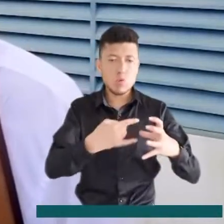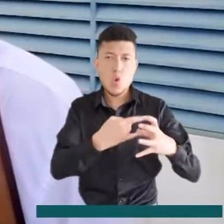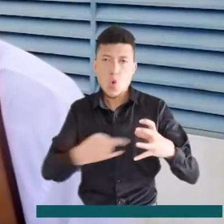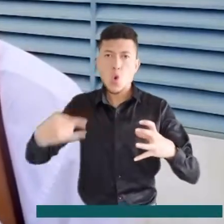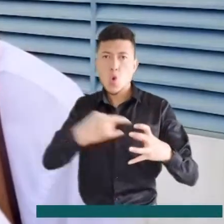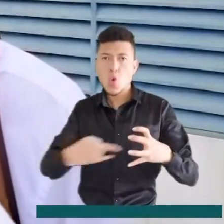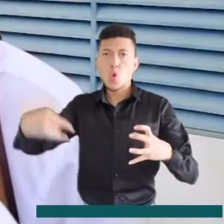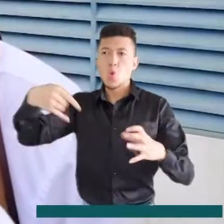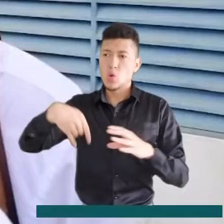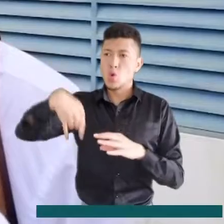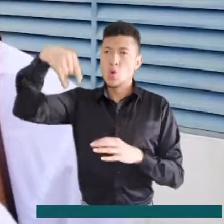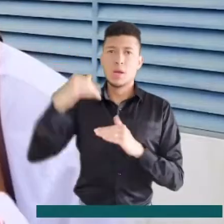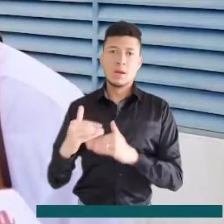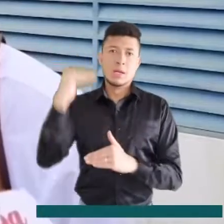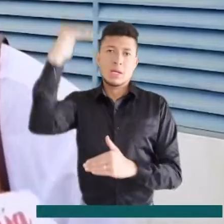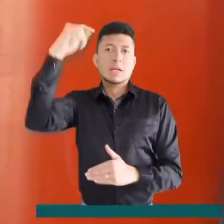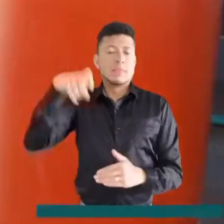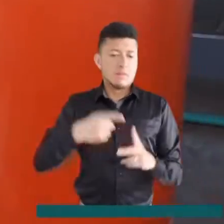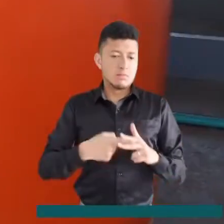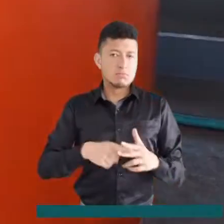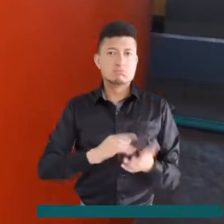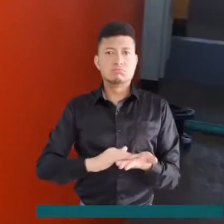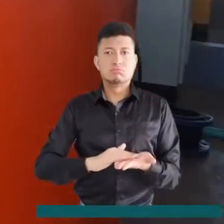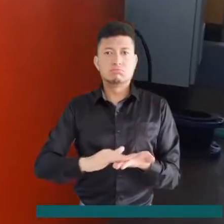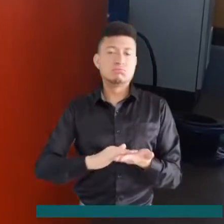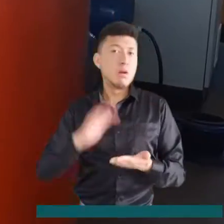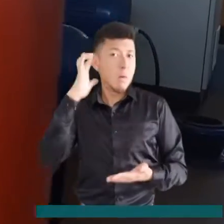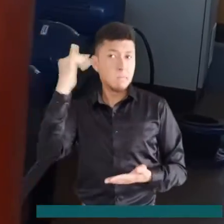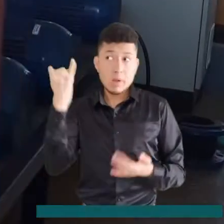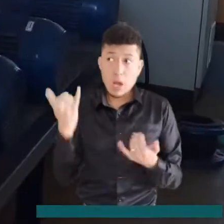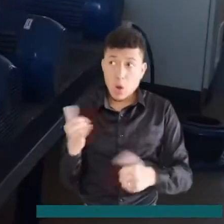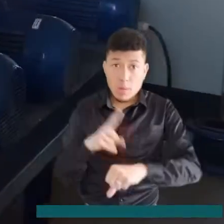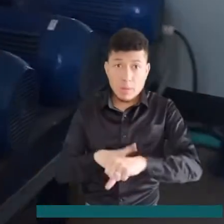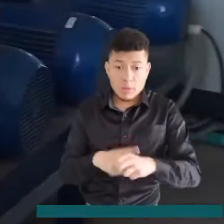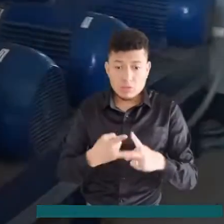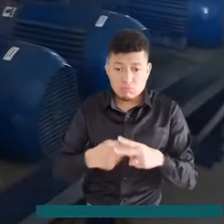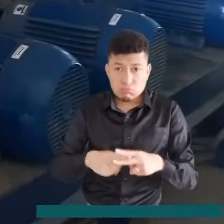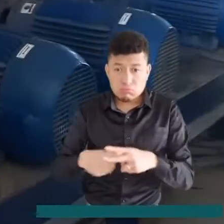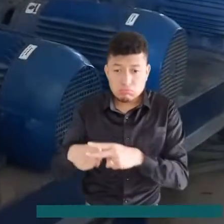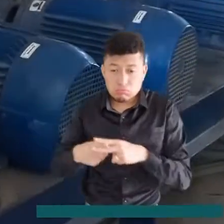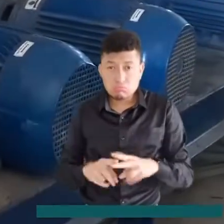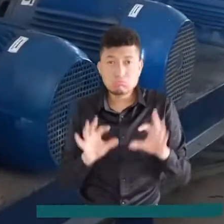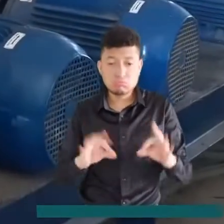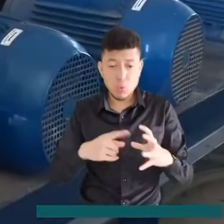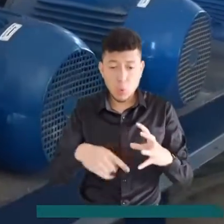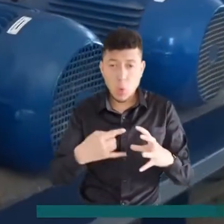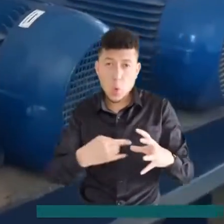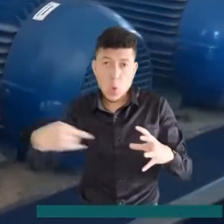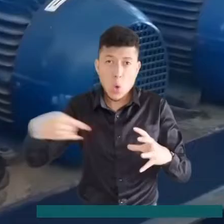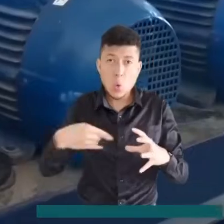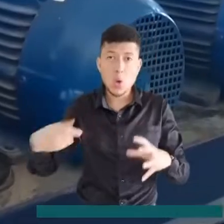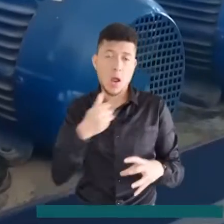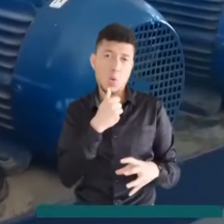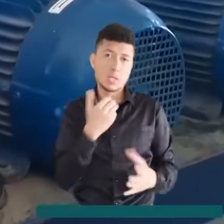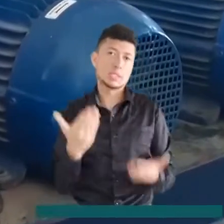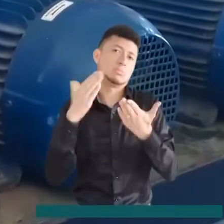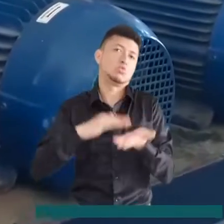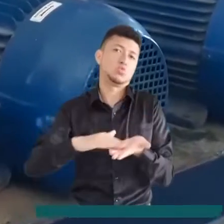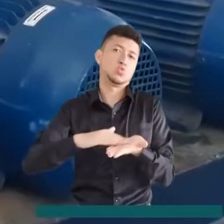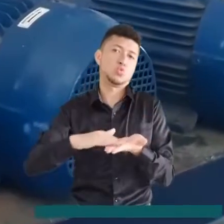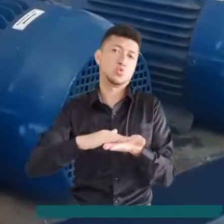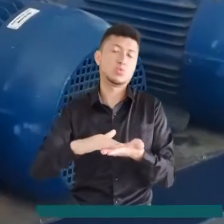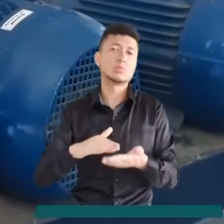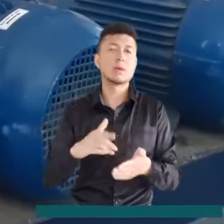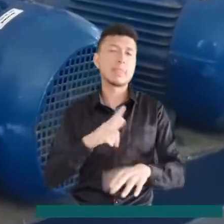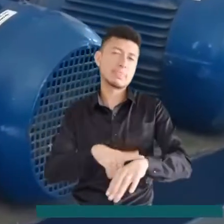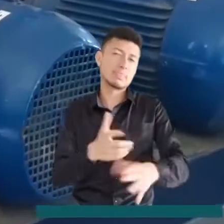suban el agua a los apartamentos, entonces hay que hacerle unas reparaciones. En este momento vamos a reparar las mejores bombas que estén para subir el agua, pero esa